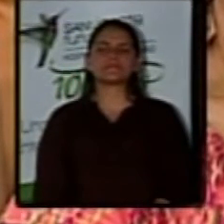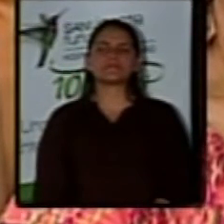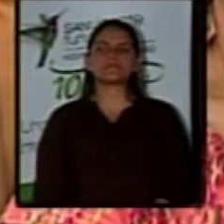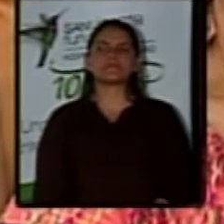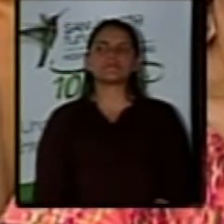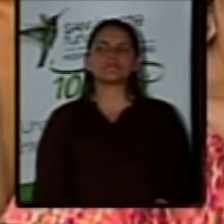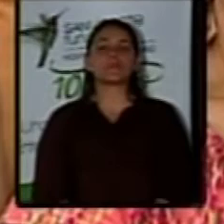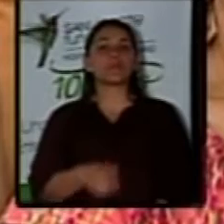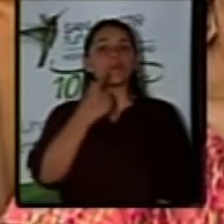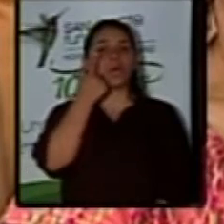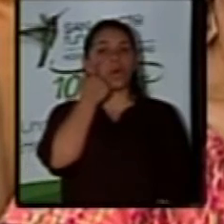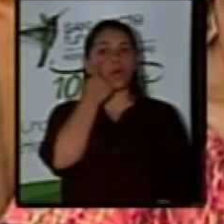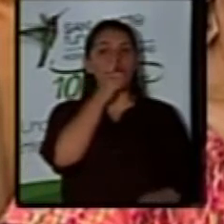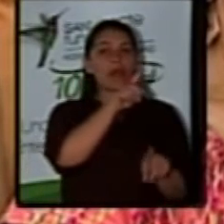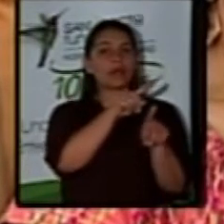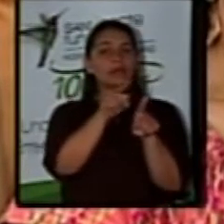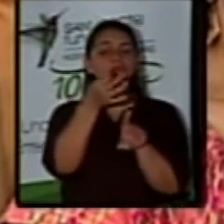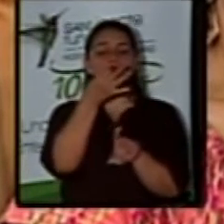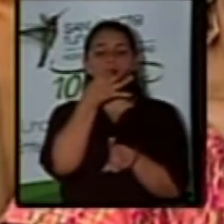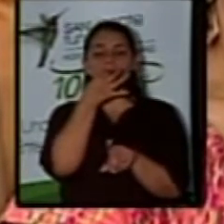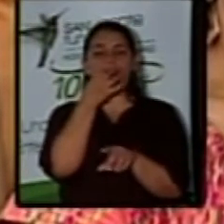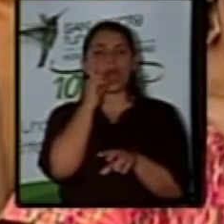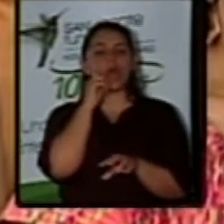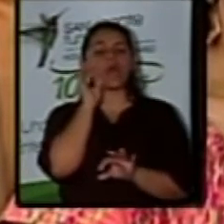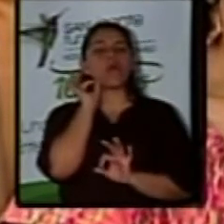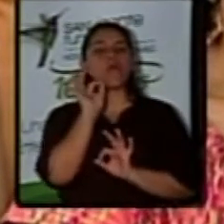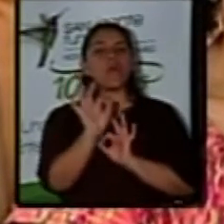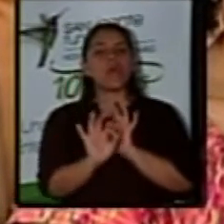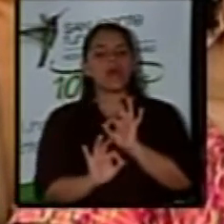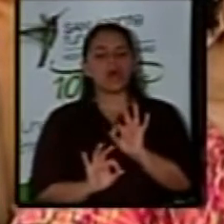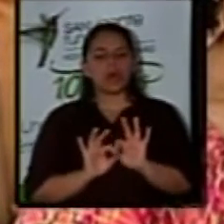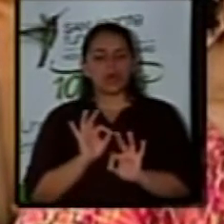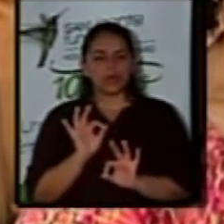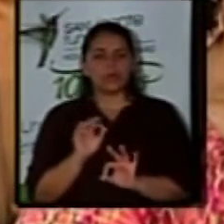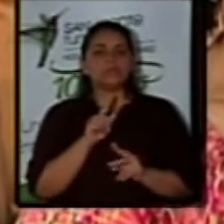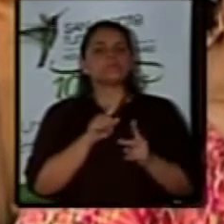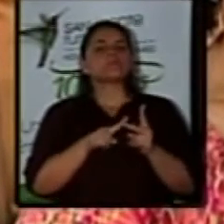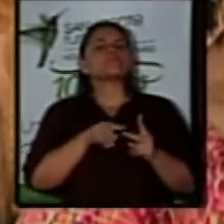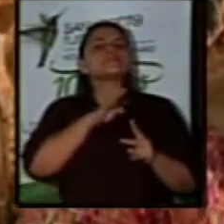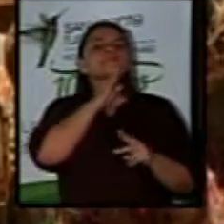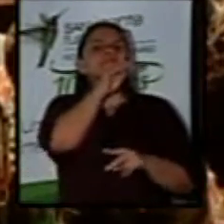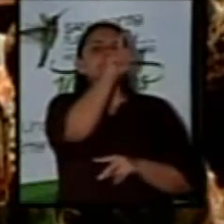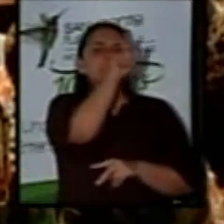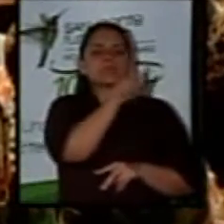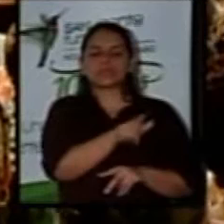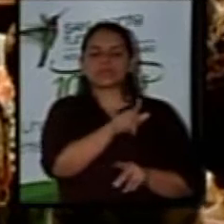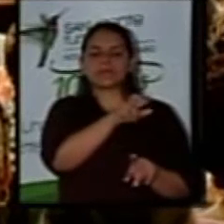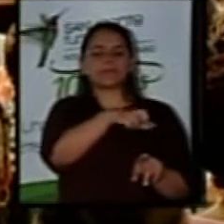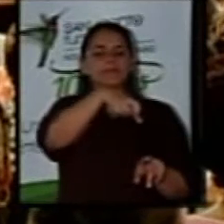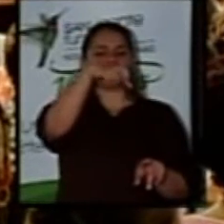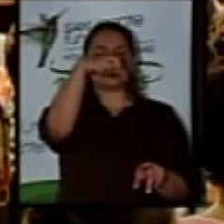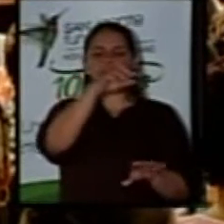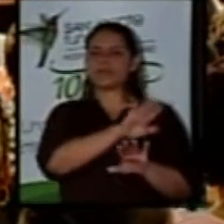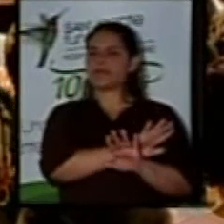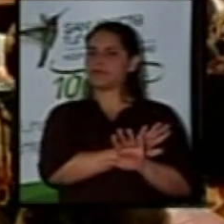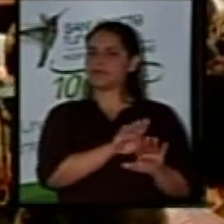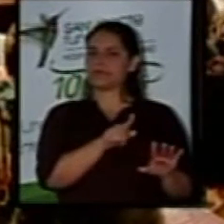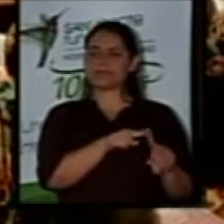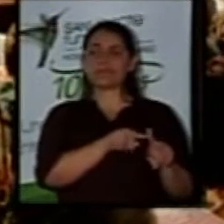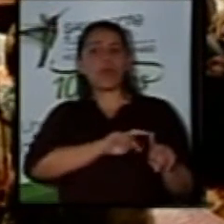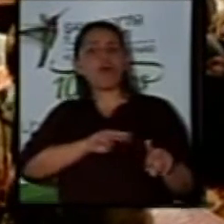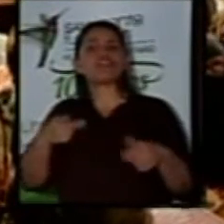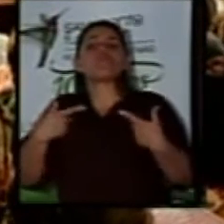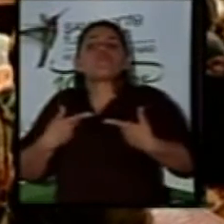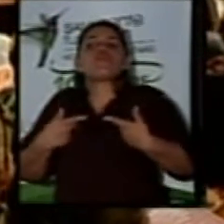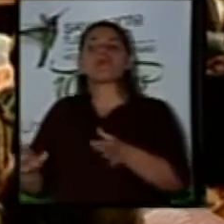Y en cuanto a los tratamientos, mucho cuidado. ¿Por qué? Porque los tratamientos se deben hacer guiados por personas que